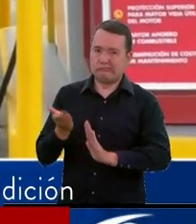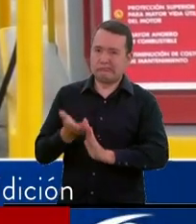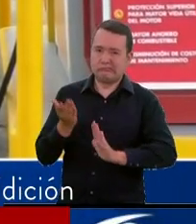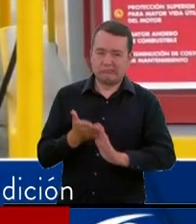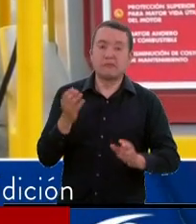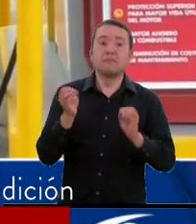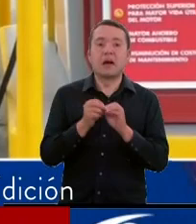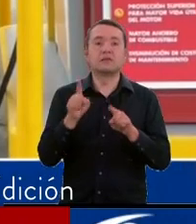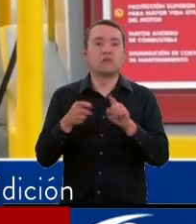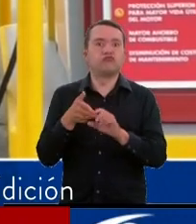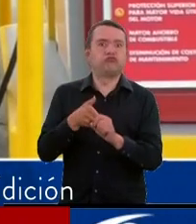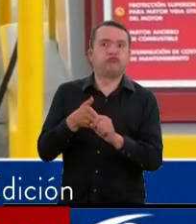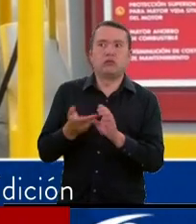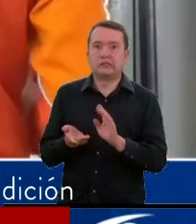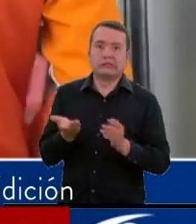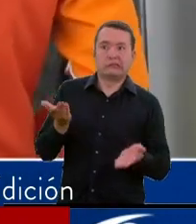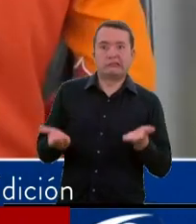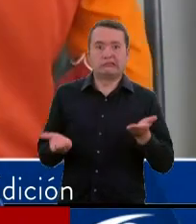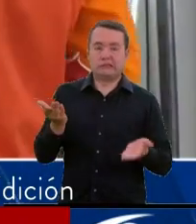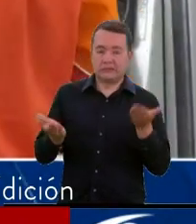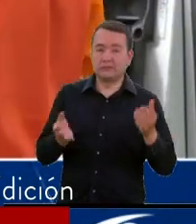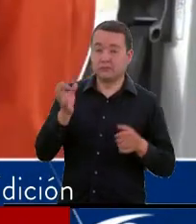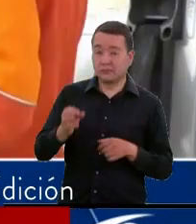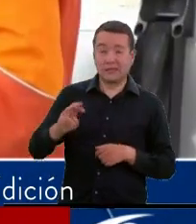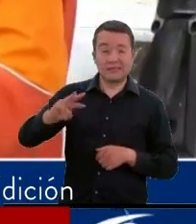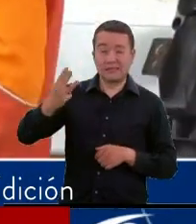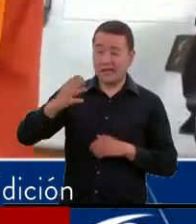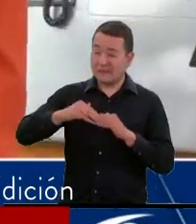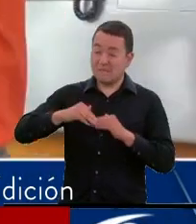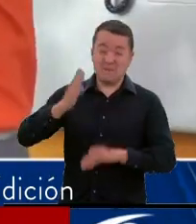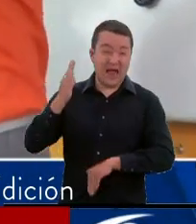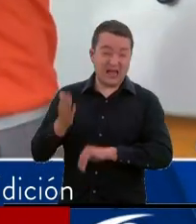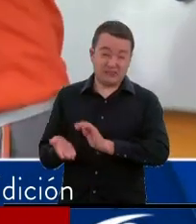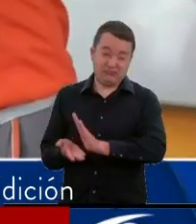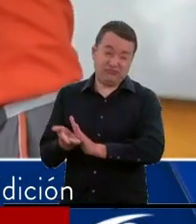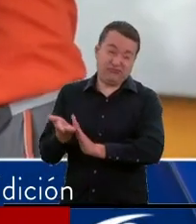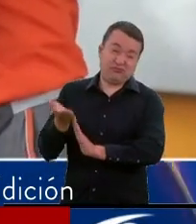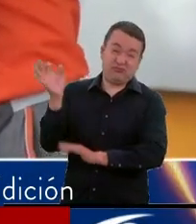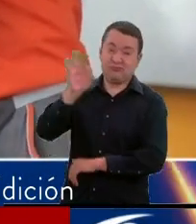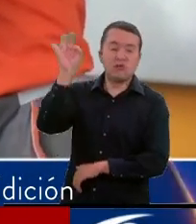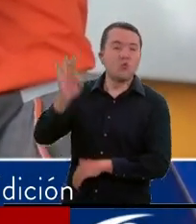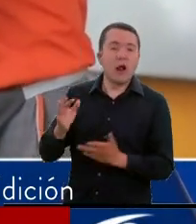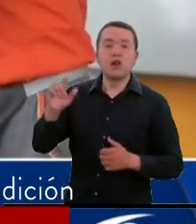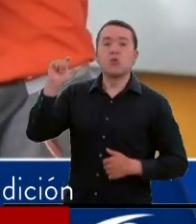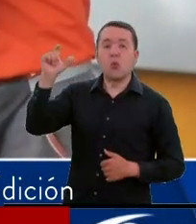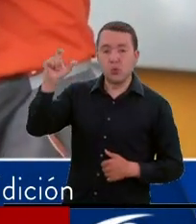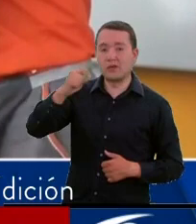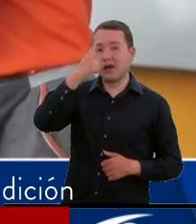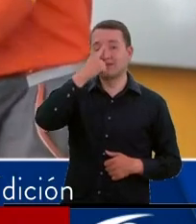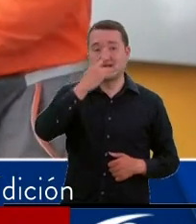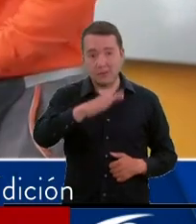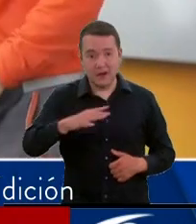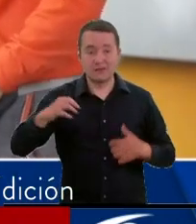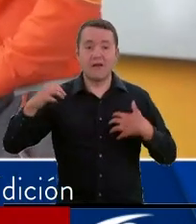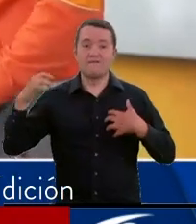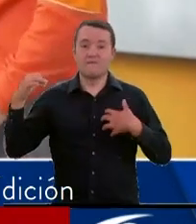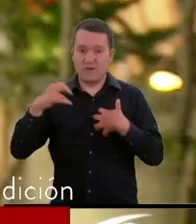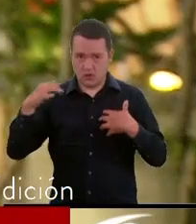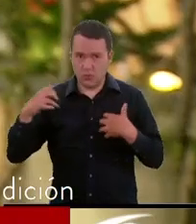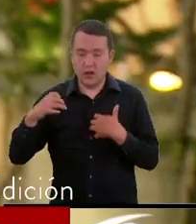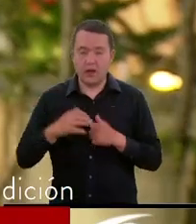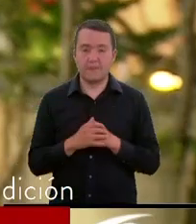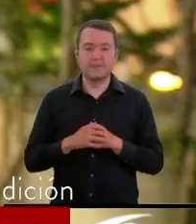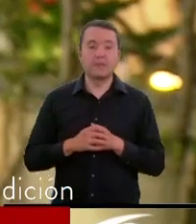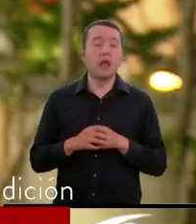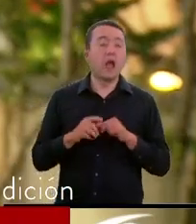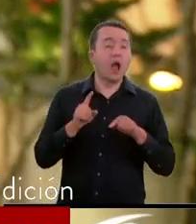la gasolina. Las tres ciudades que tienen un nivel de inflación más alto en estos momentos en Colombia son Cúcuta, Santa Marta y Valledupar, y una de las que tiene